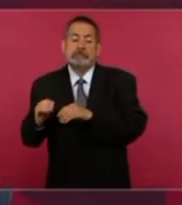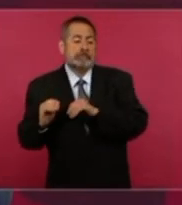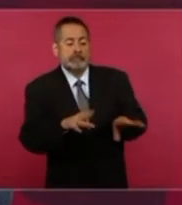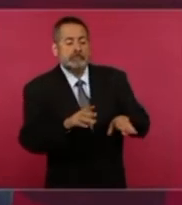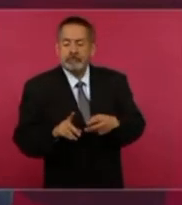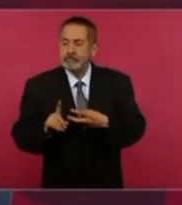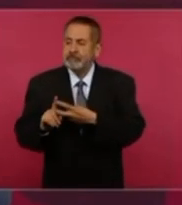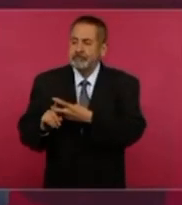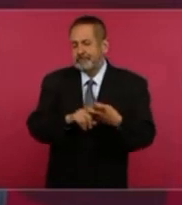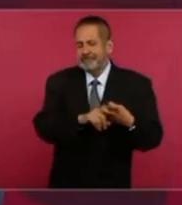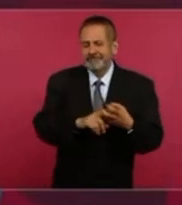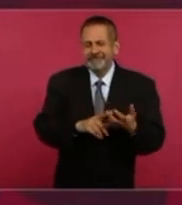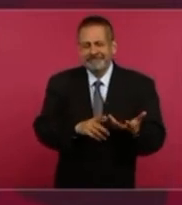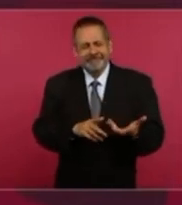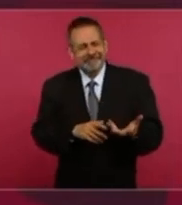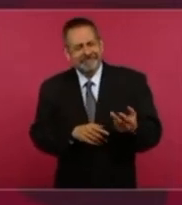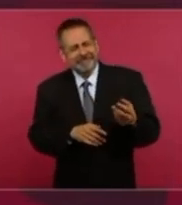secuestros,